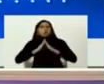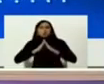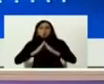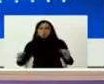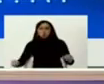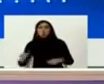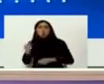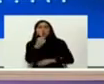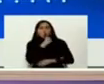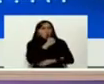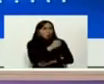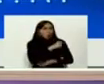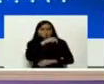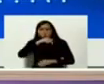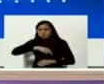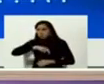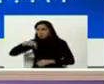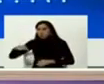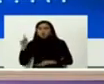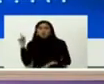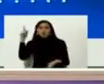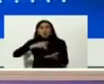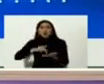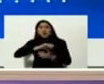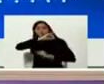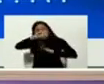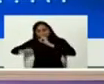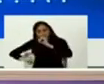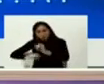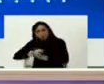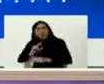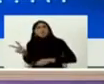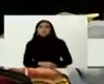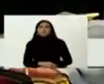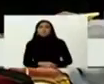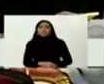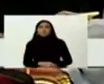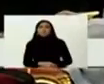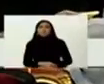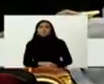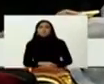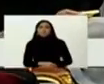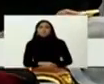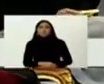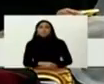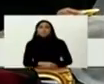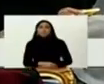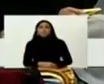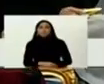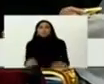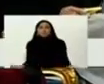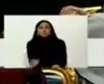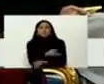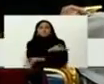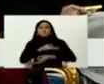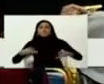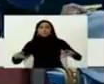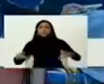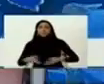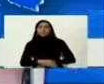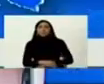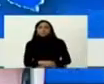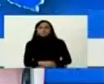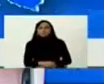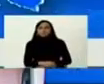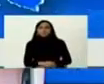poder desenvolverse a pesar de la fuerte restricción y de la fuerte merma que ha significado las sanciones en la industria petrolera. Recordemos,